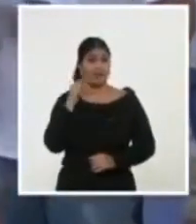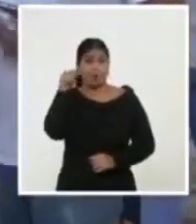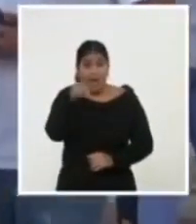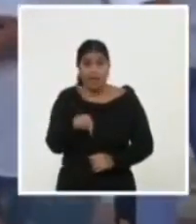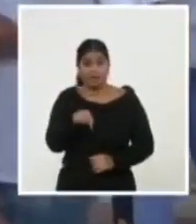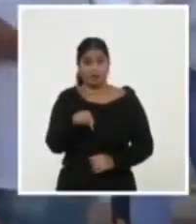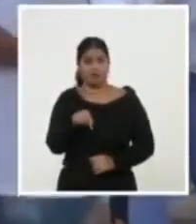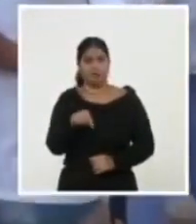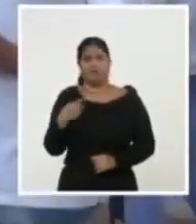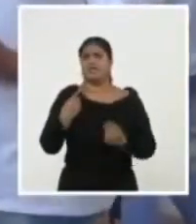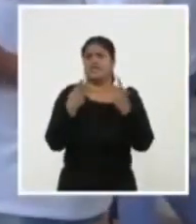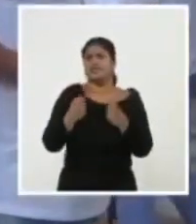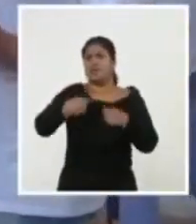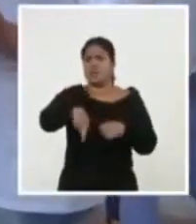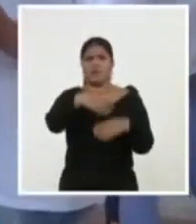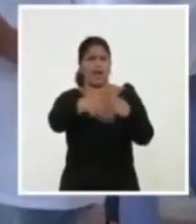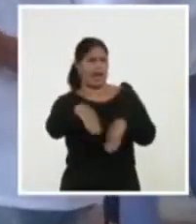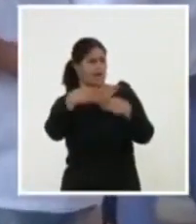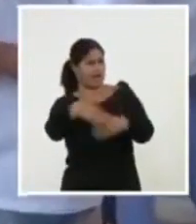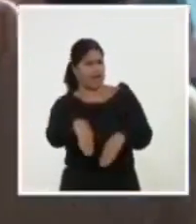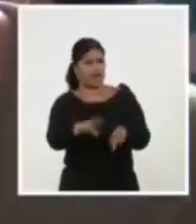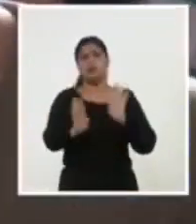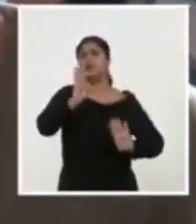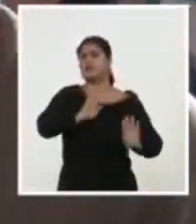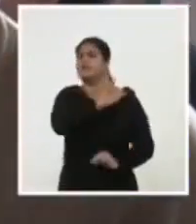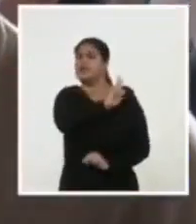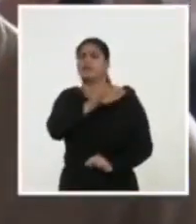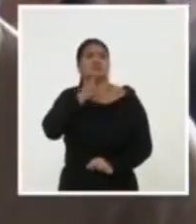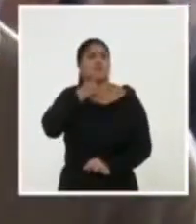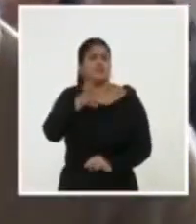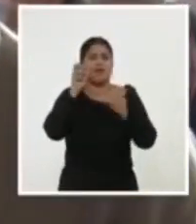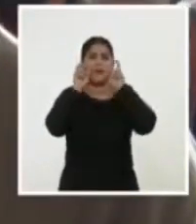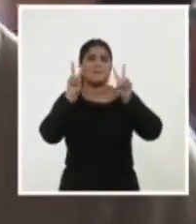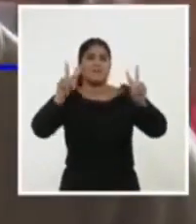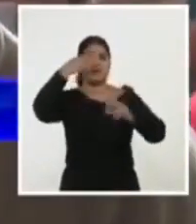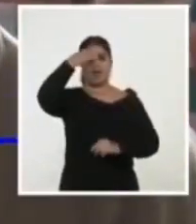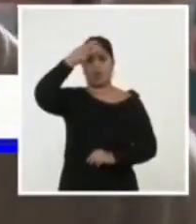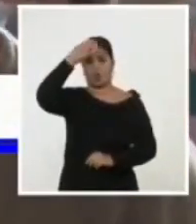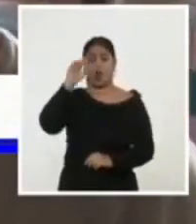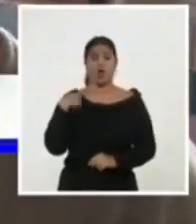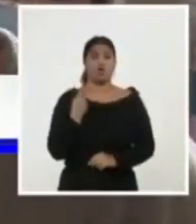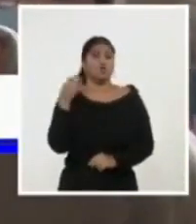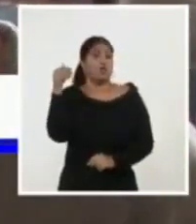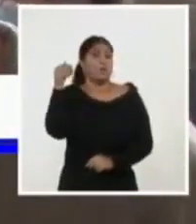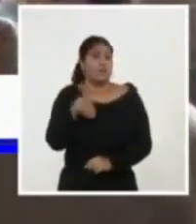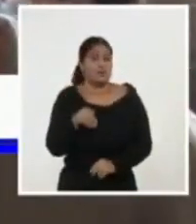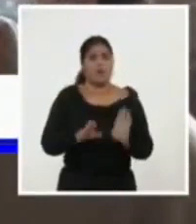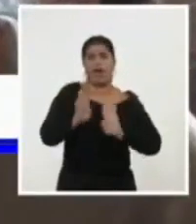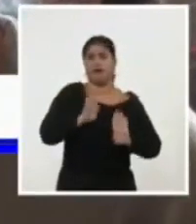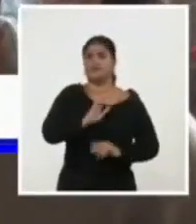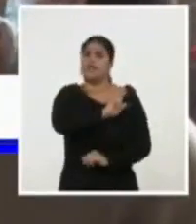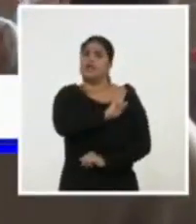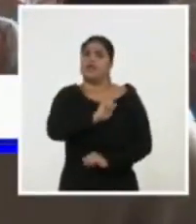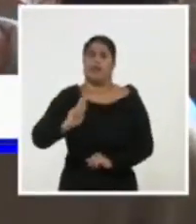tiene que llegar a las calles, y conseguimos esta actividad. Nosotros venimos a expresar nuestras convicciones, y aunque muchos no lo piensen, también